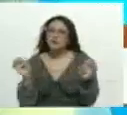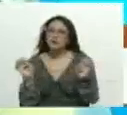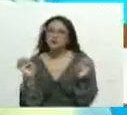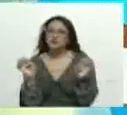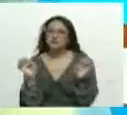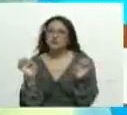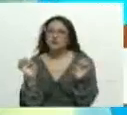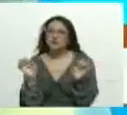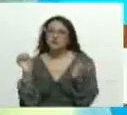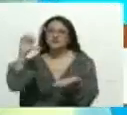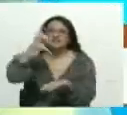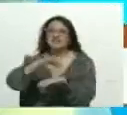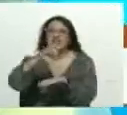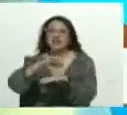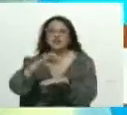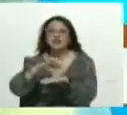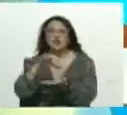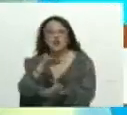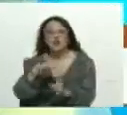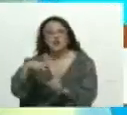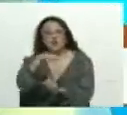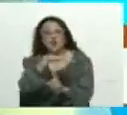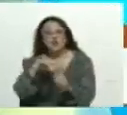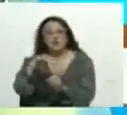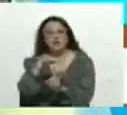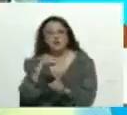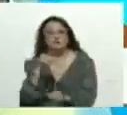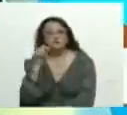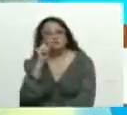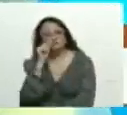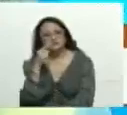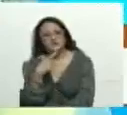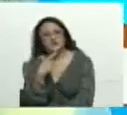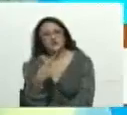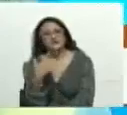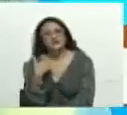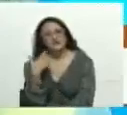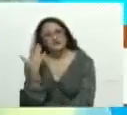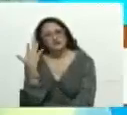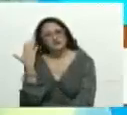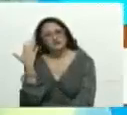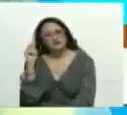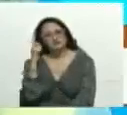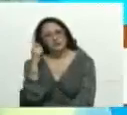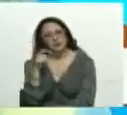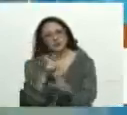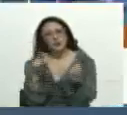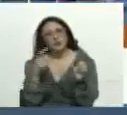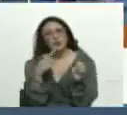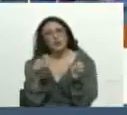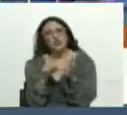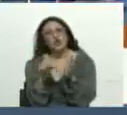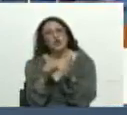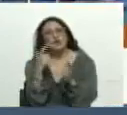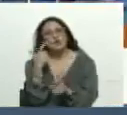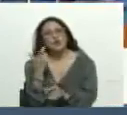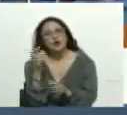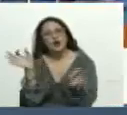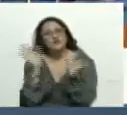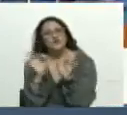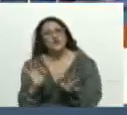el centro de la sociedad y Rodríguez decía decía yo creo que tengo la cita por aquí A dónde iremos a buscar los